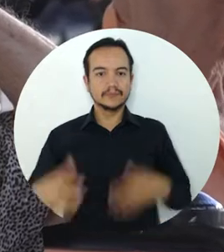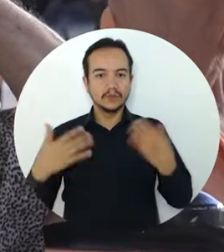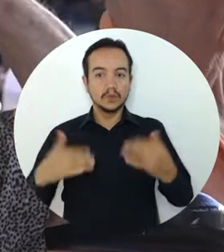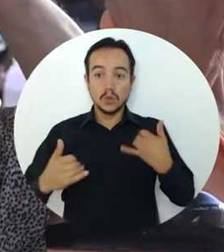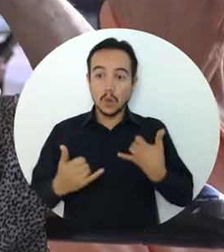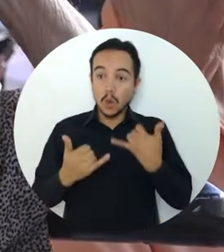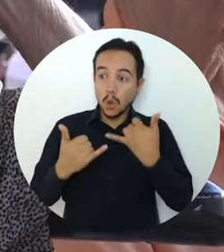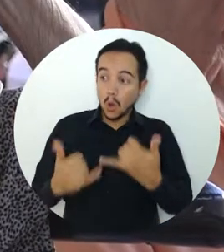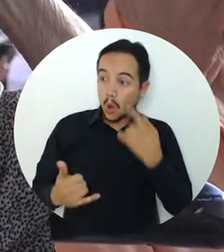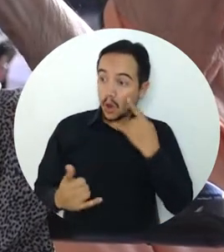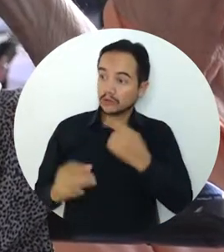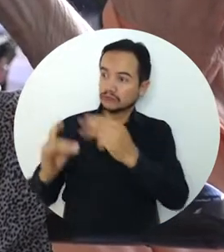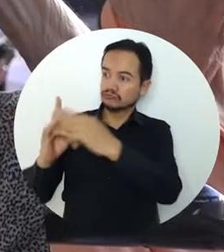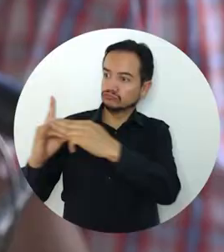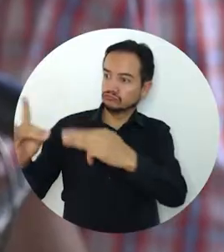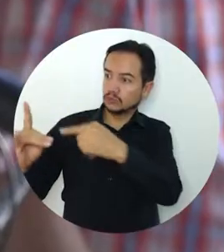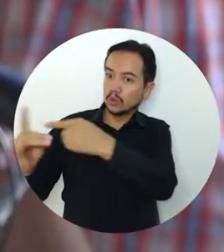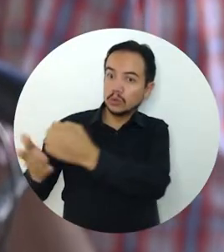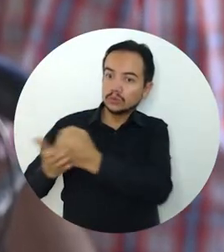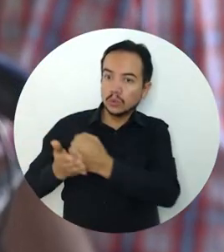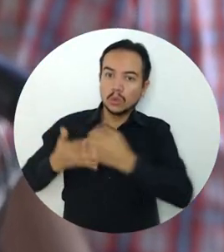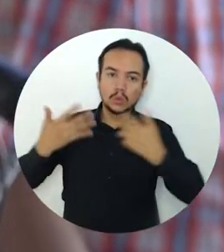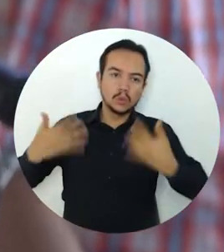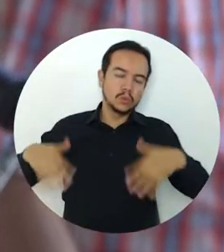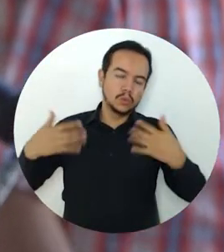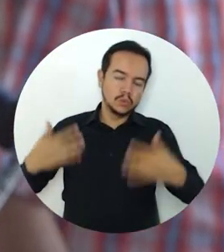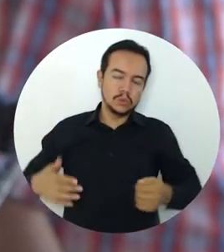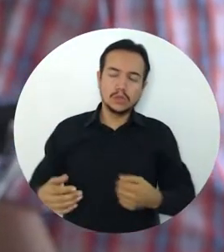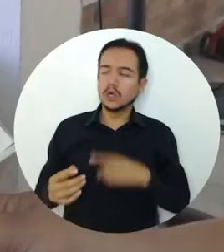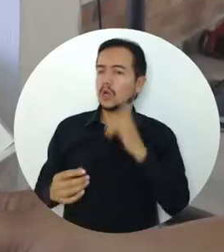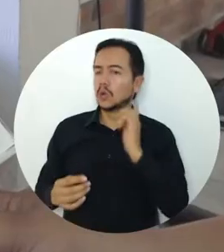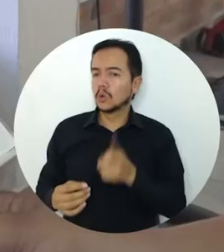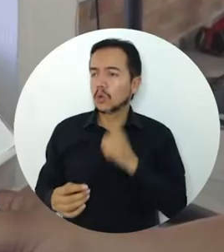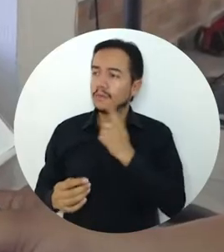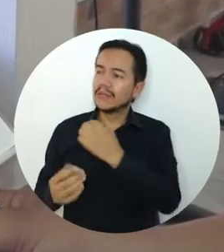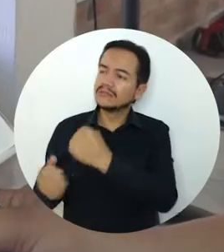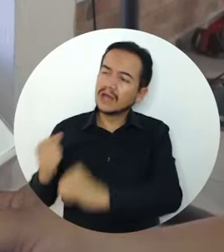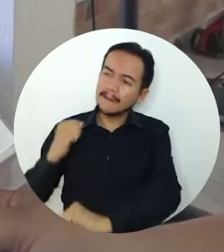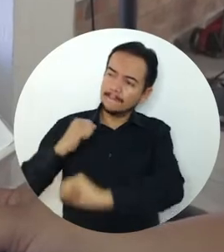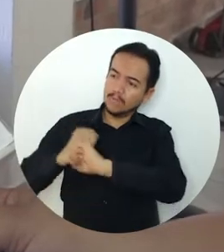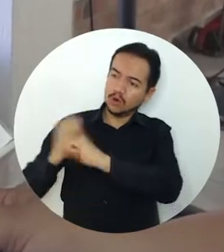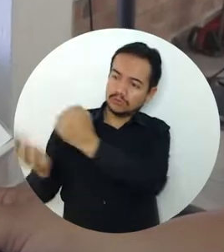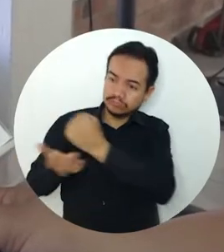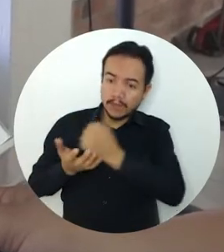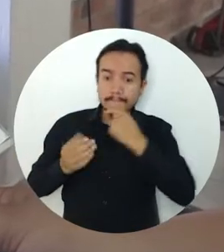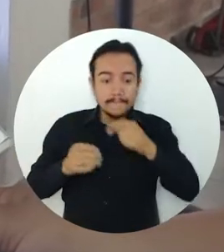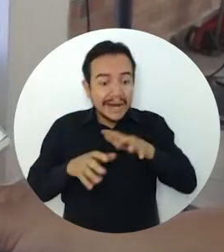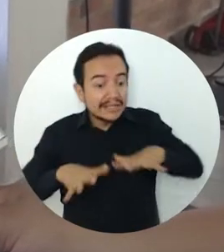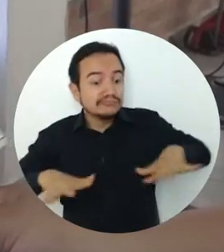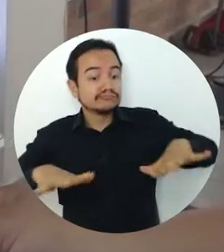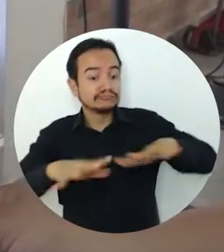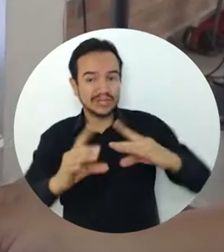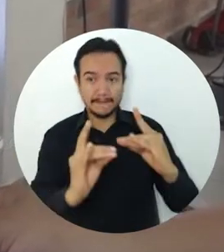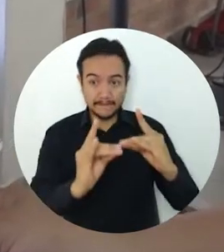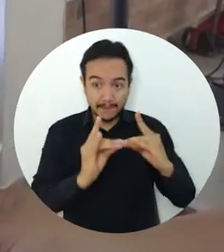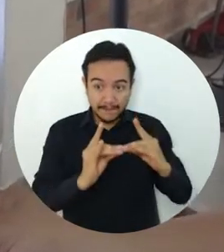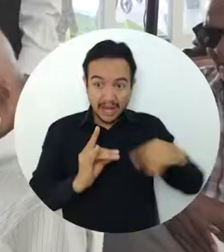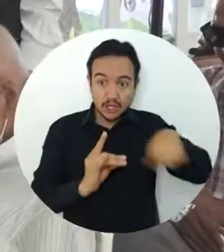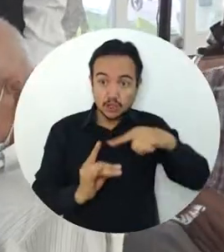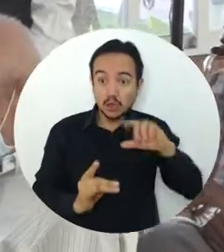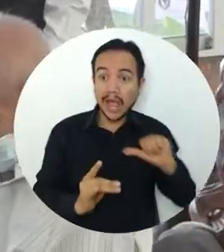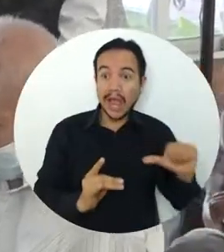muy bien lo que ha hecho lo van a hacer Magdalena no porque nos ha dado una coloración para arreglar el salón de las mujeres de